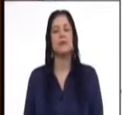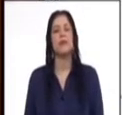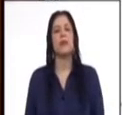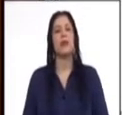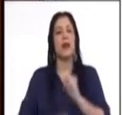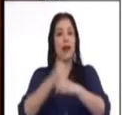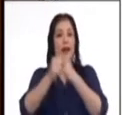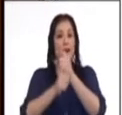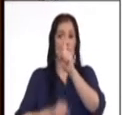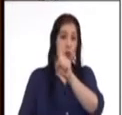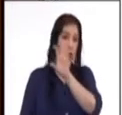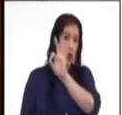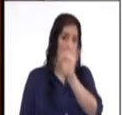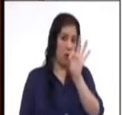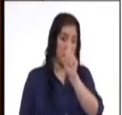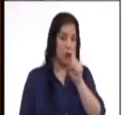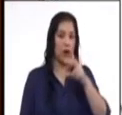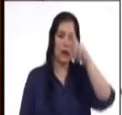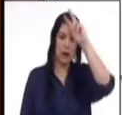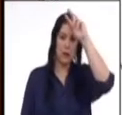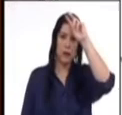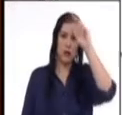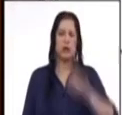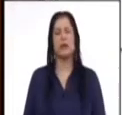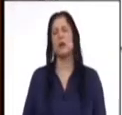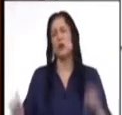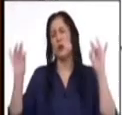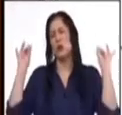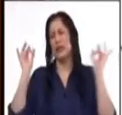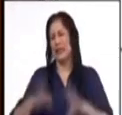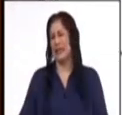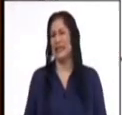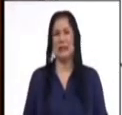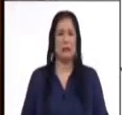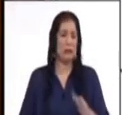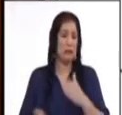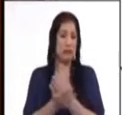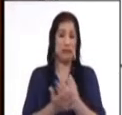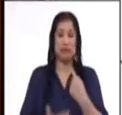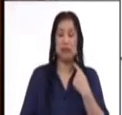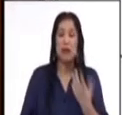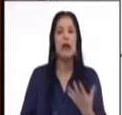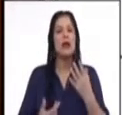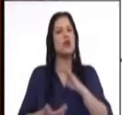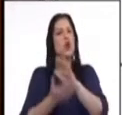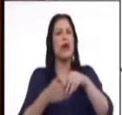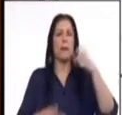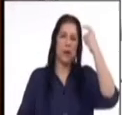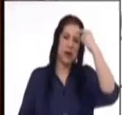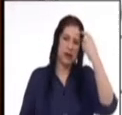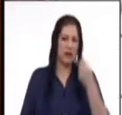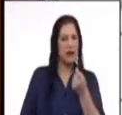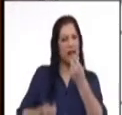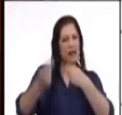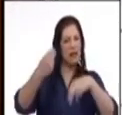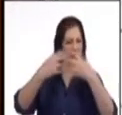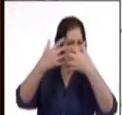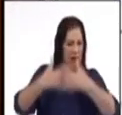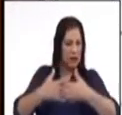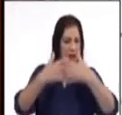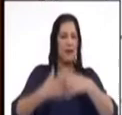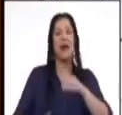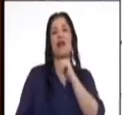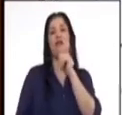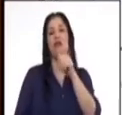En 1991, el Perú vivía una de sus peores crisis. El fracaso de las políticas industriales, la